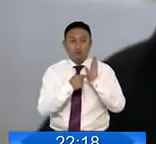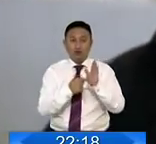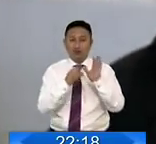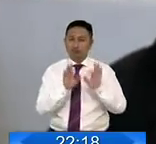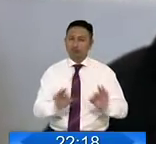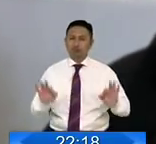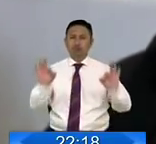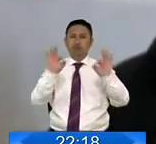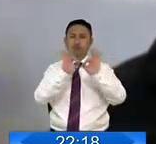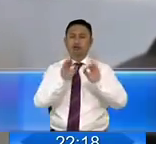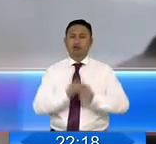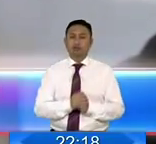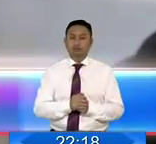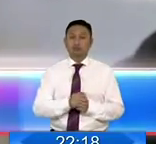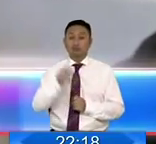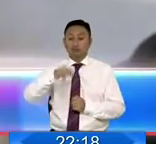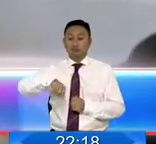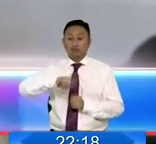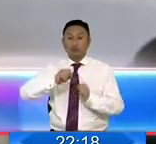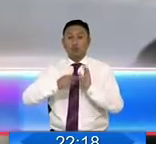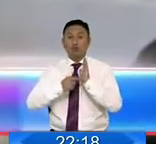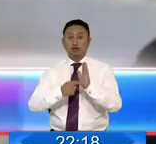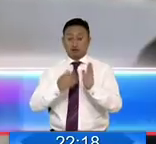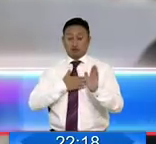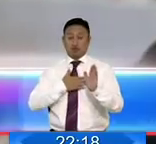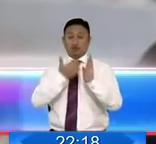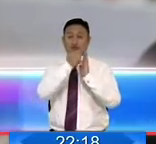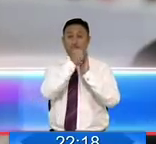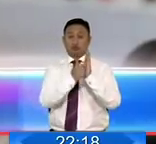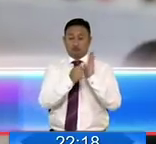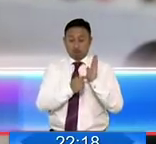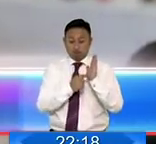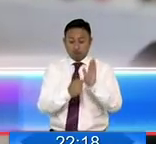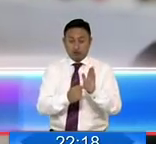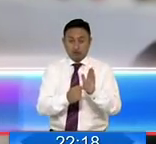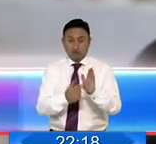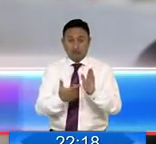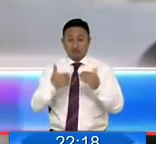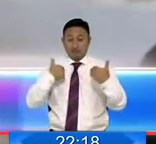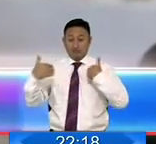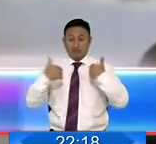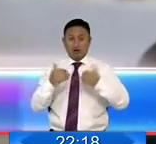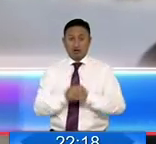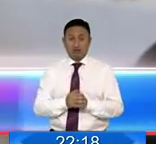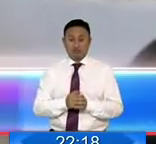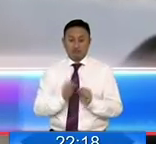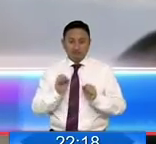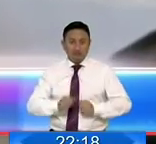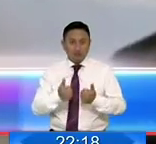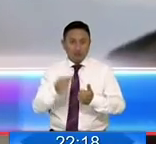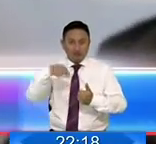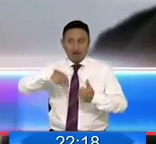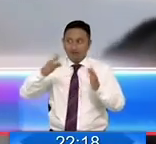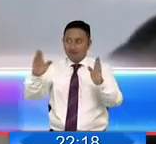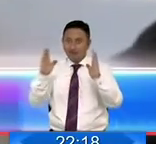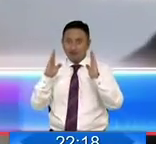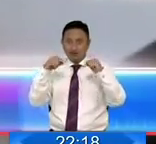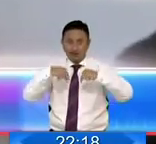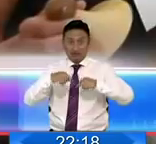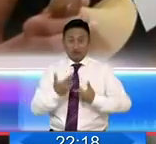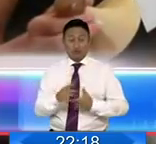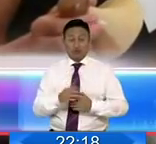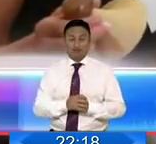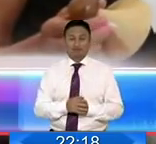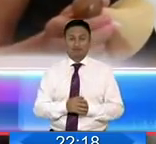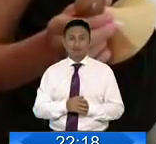importante para uno darse a conocer como artesano, artesano artista, y que bueno que le den ese valor, ¿no?